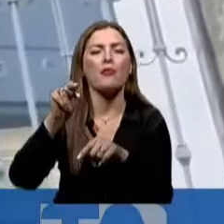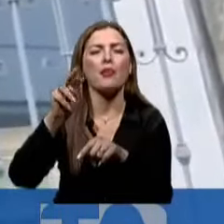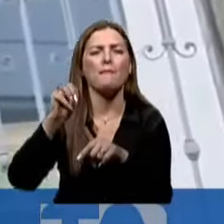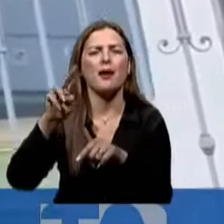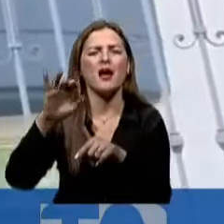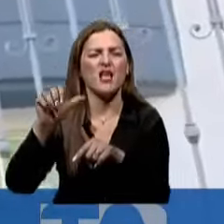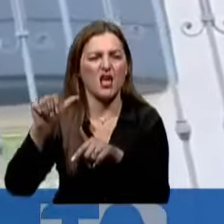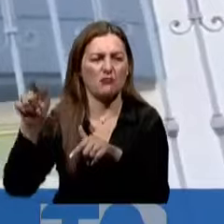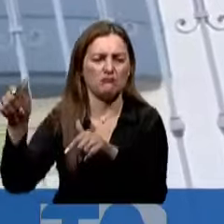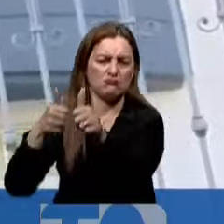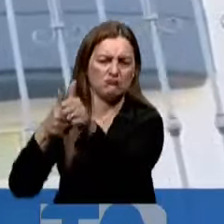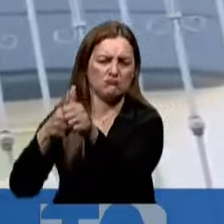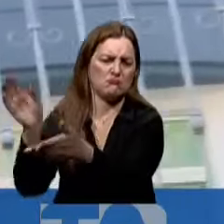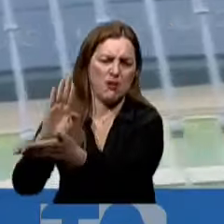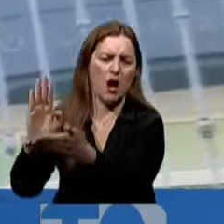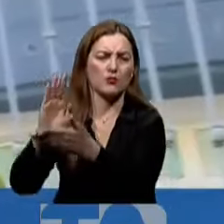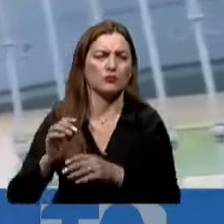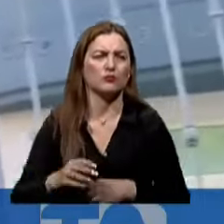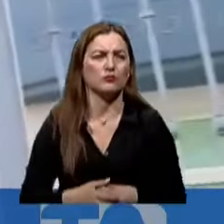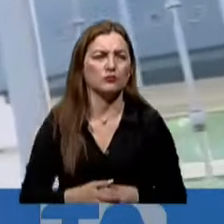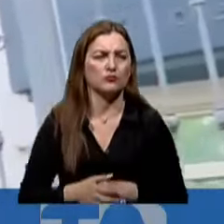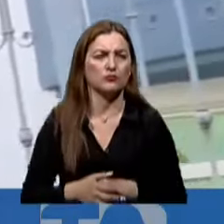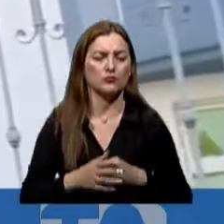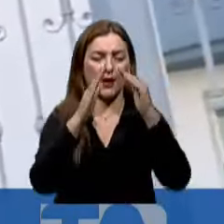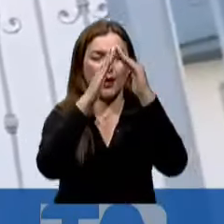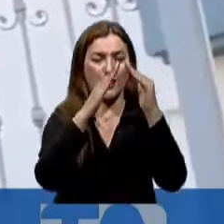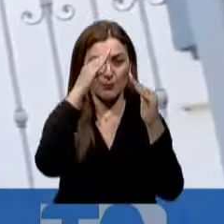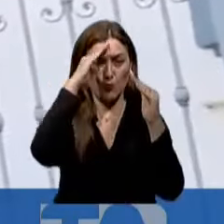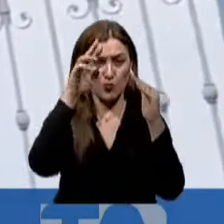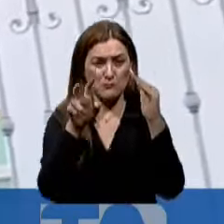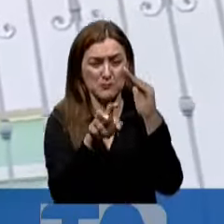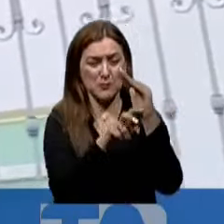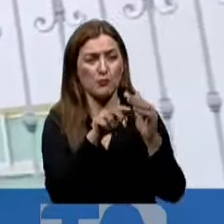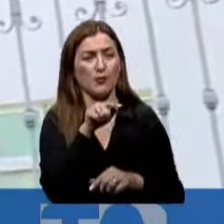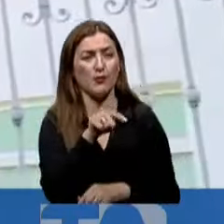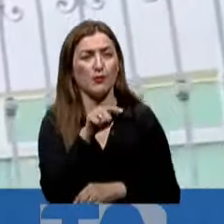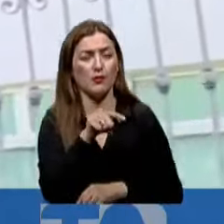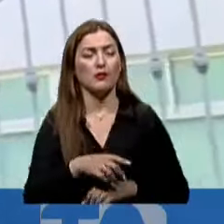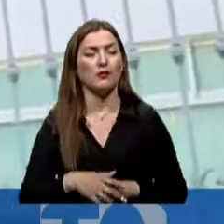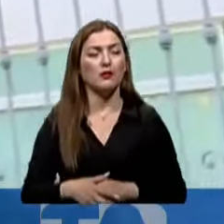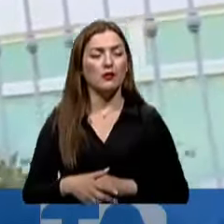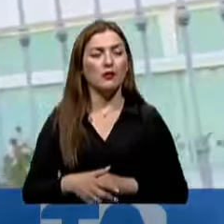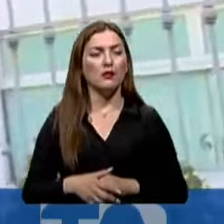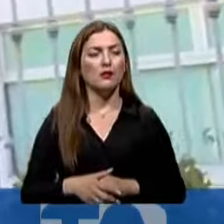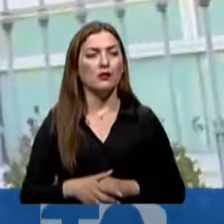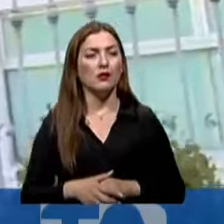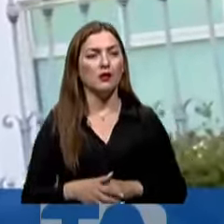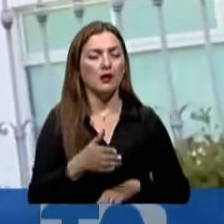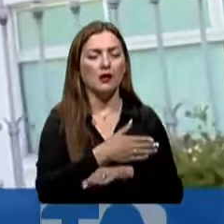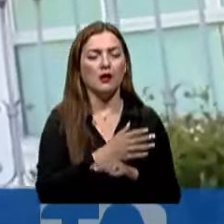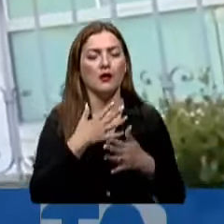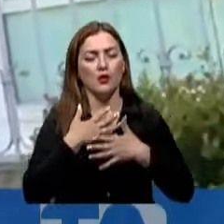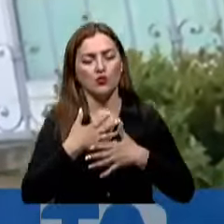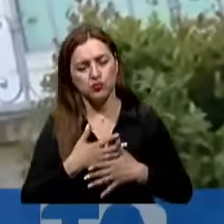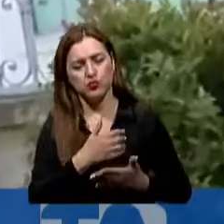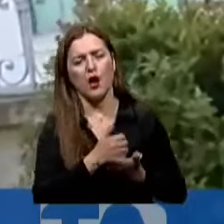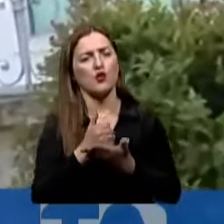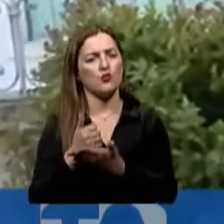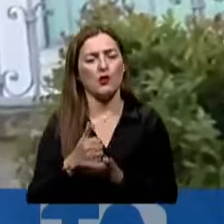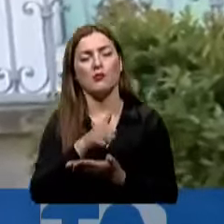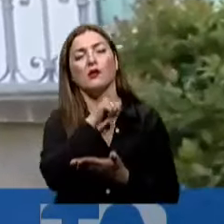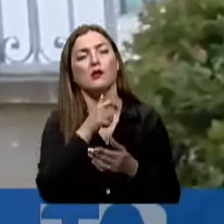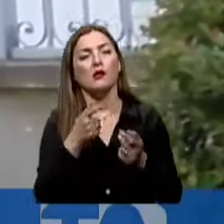hemos puesto este esta unidad de policía que bueno en algo Nos alivia la a la la